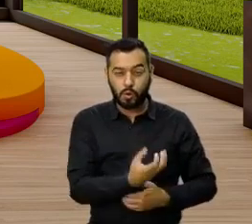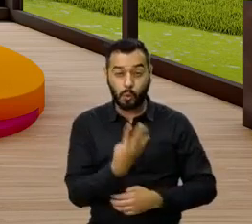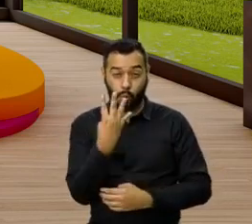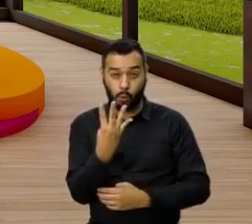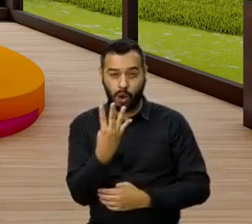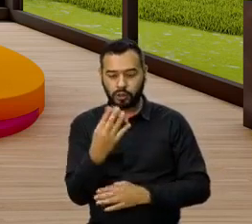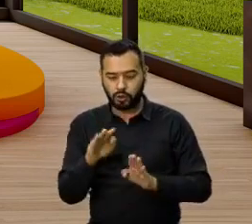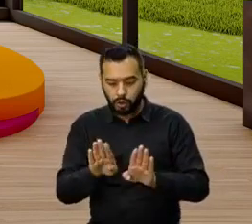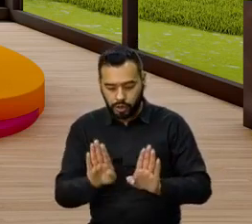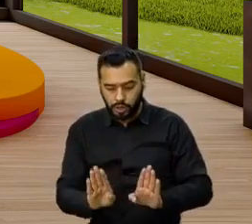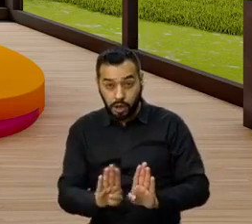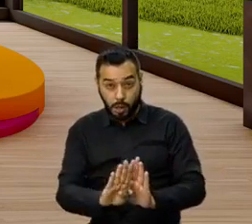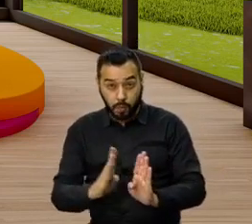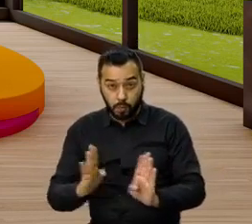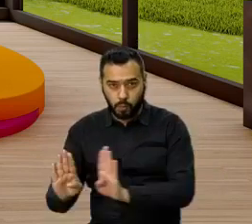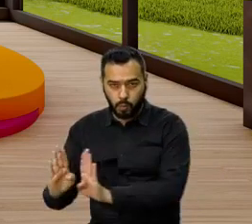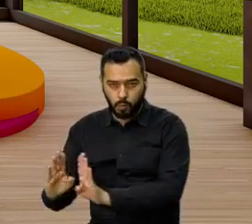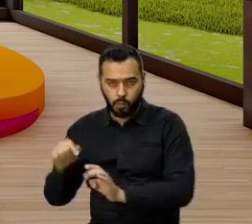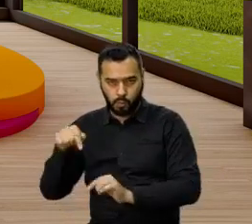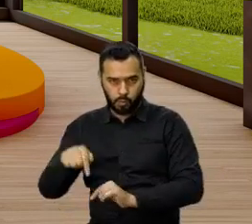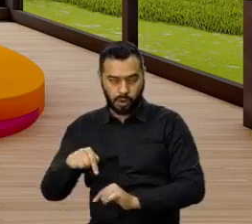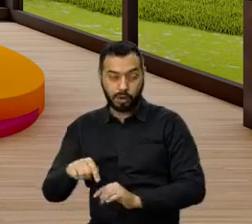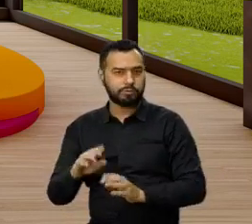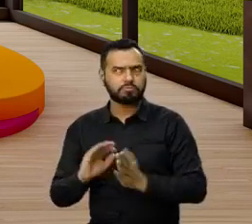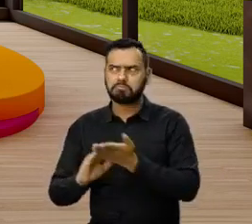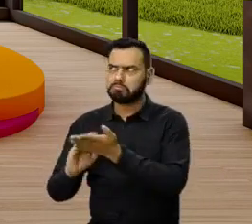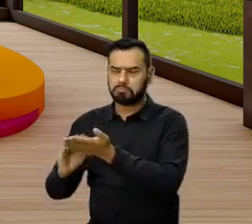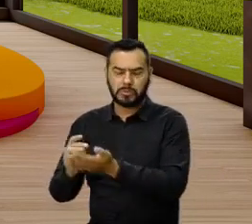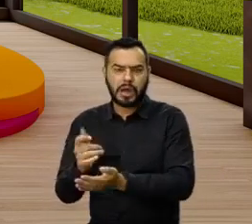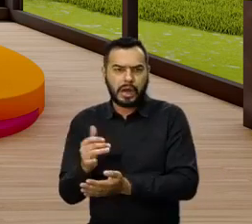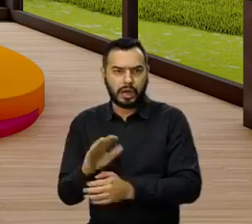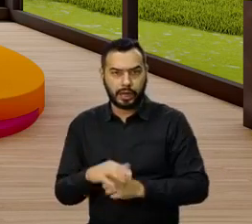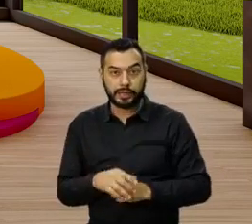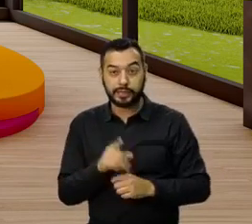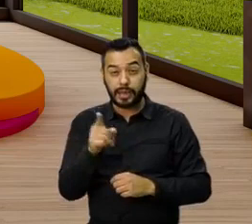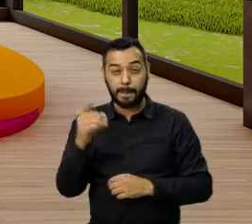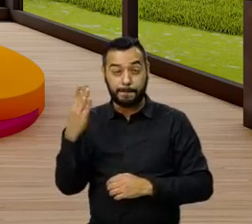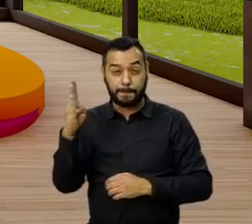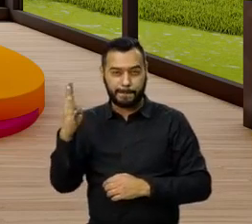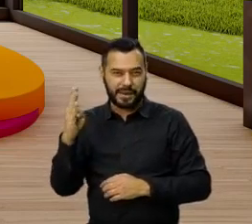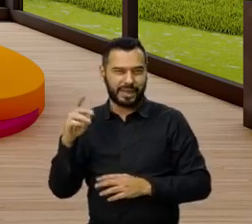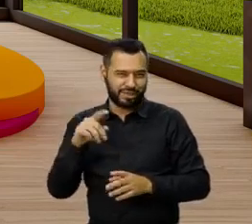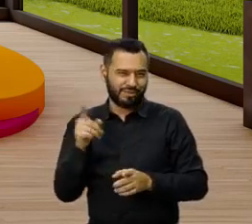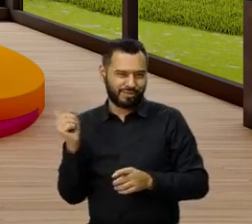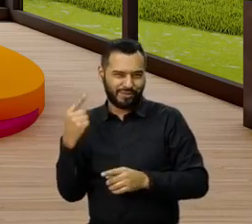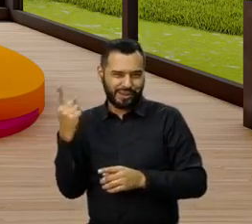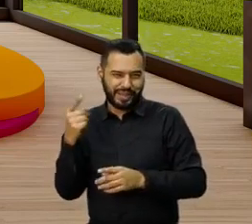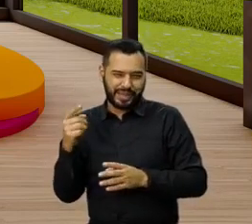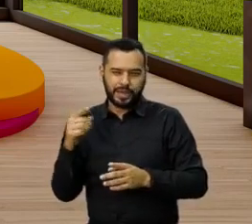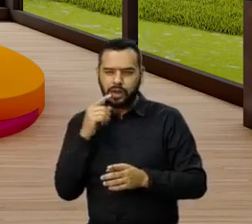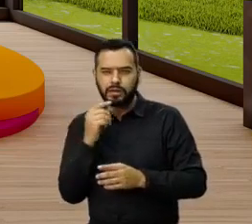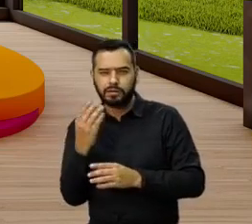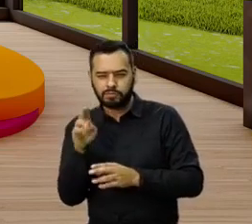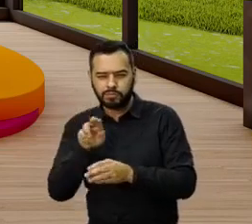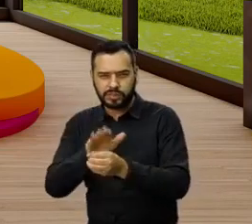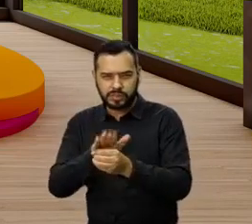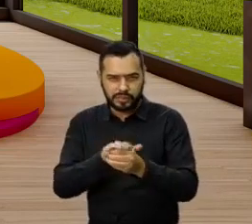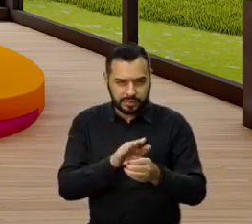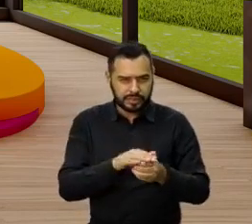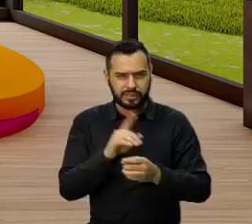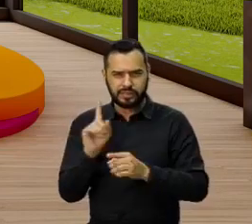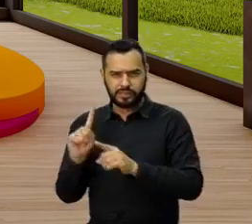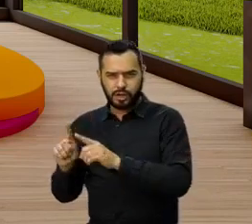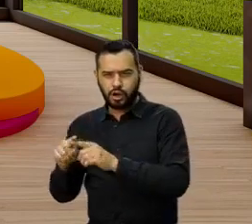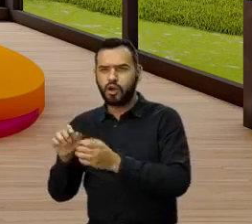inferior entonces ya queda súper súper adelantado y en el caso del baño social también lo vamos a encontrar con los accesorios sanitarios la zona húmeda